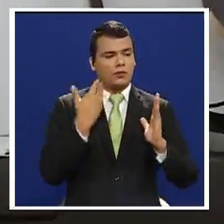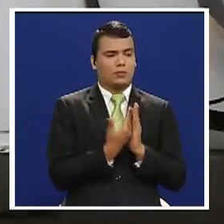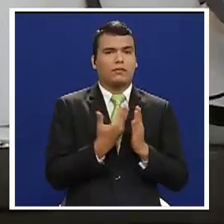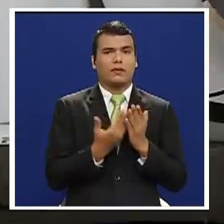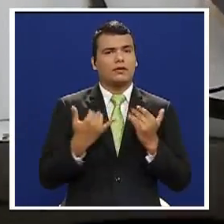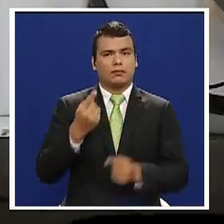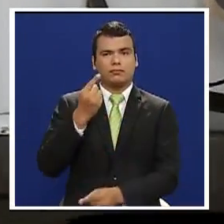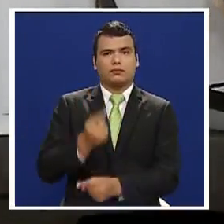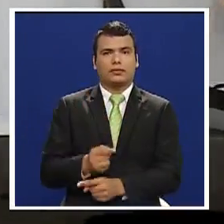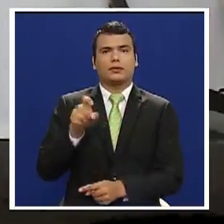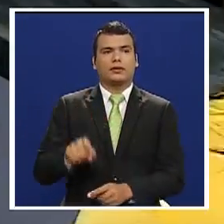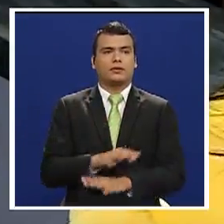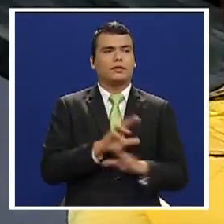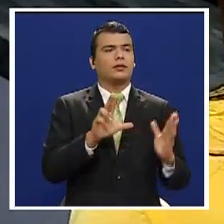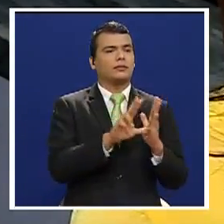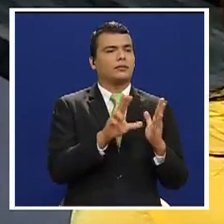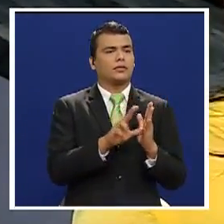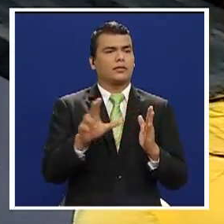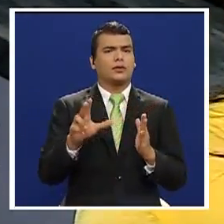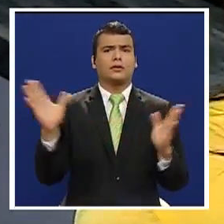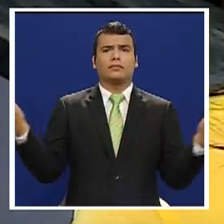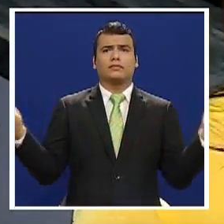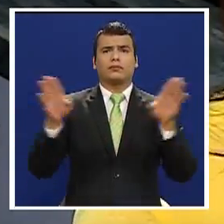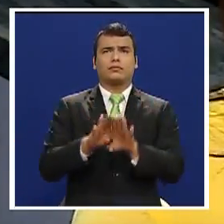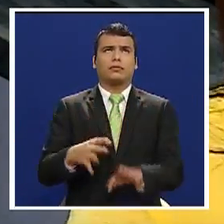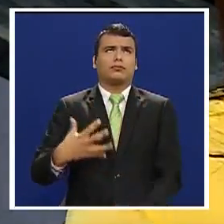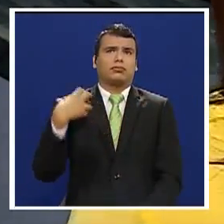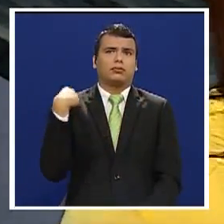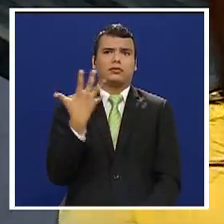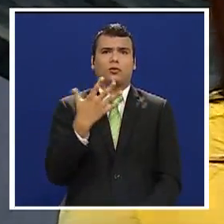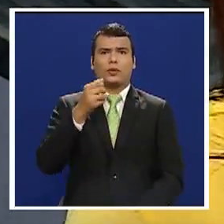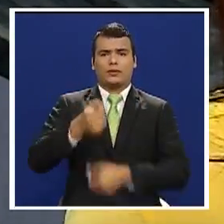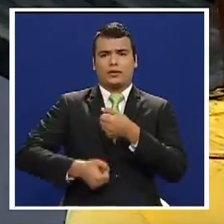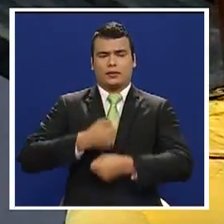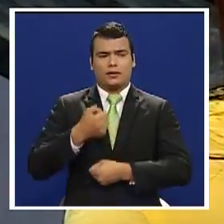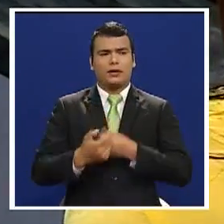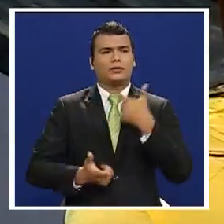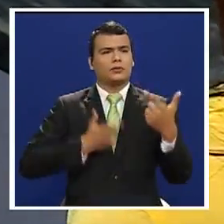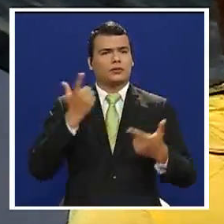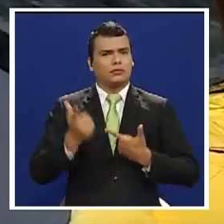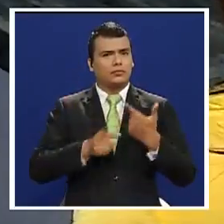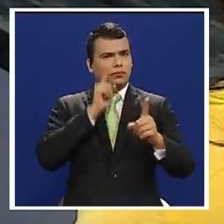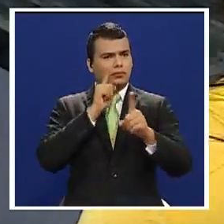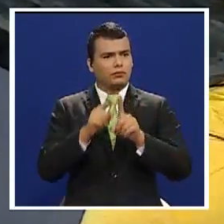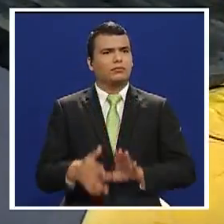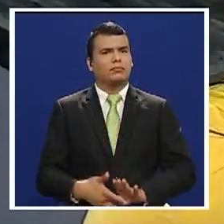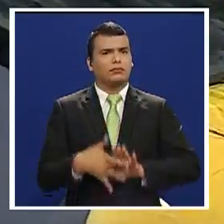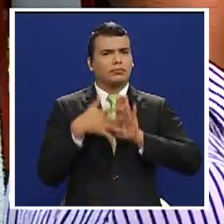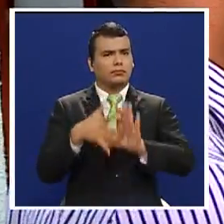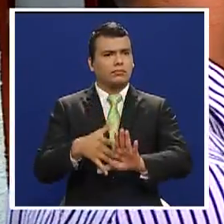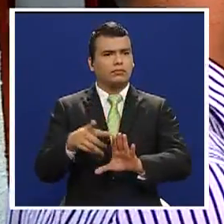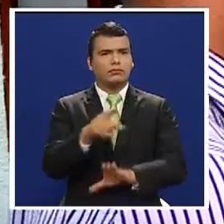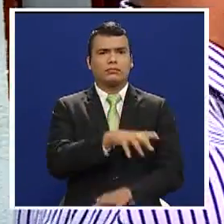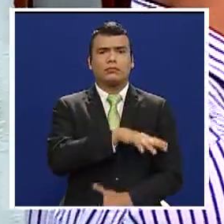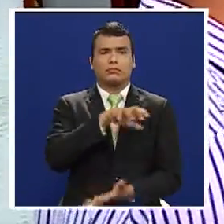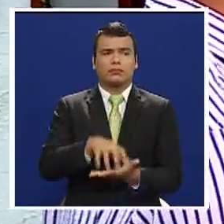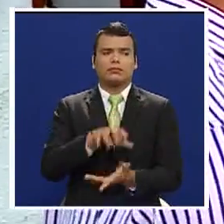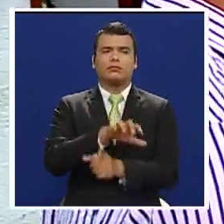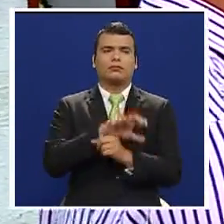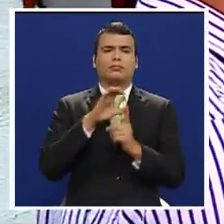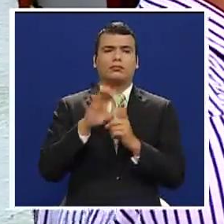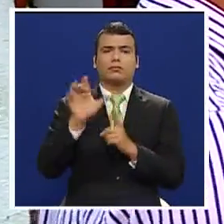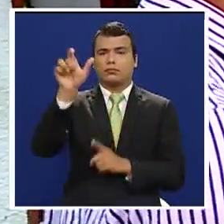En el Consejo de Cali hay opiniones divididas por la decisión del Ministerio de Cultura de suspender las obras de remodelación en el Hotel Aristi. Aquí